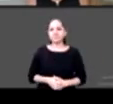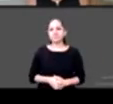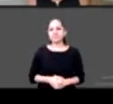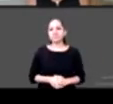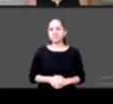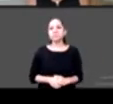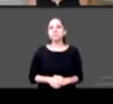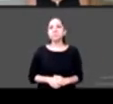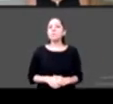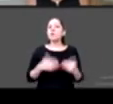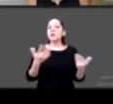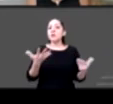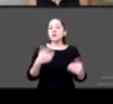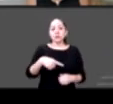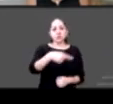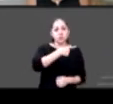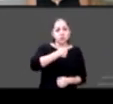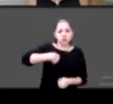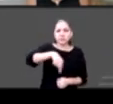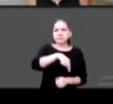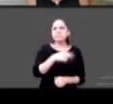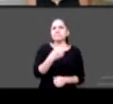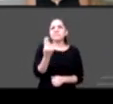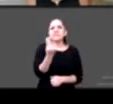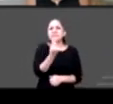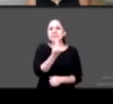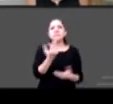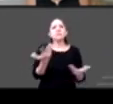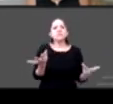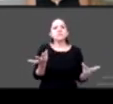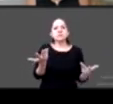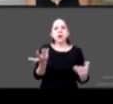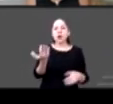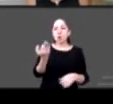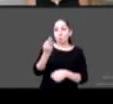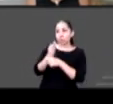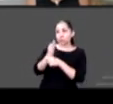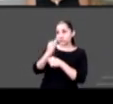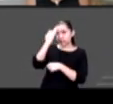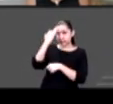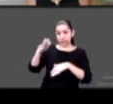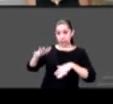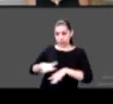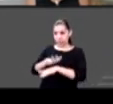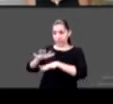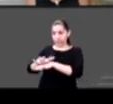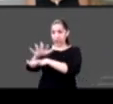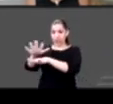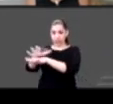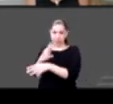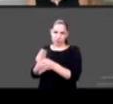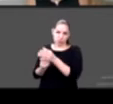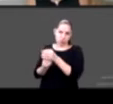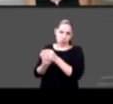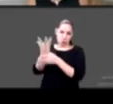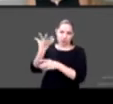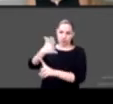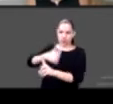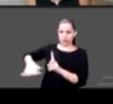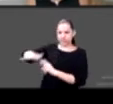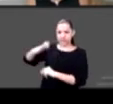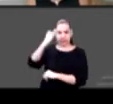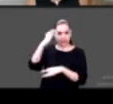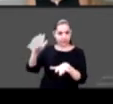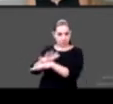Básicamente lo que tenemos que hacer es adaptarnos a una nueva realidad que estamos teniendo y yo realmente ver